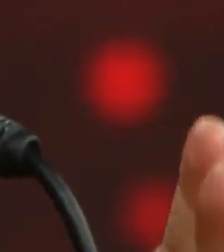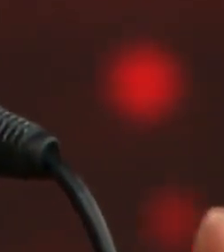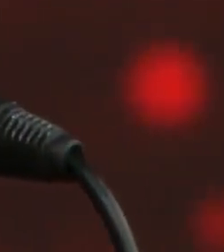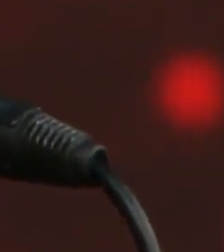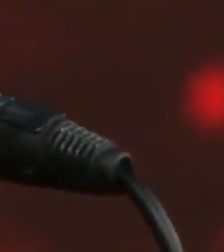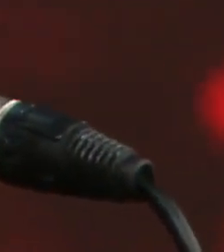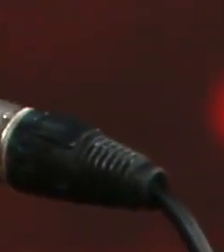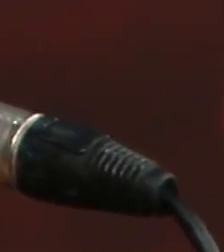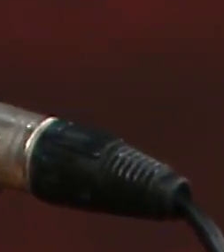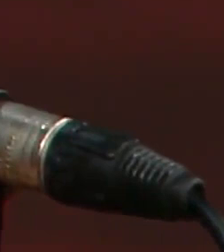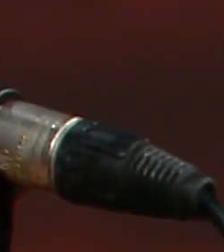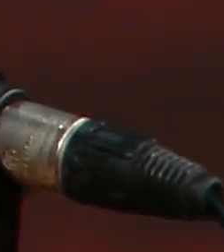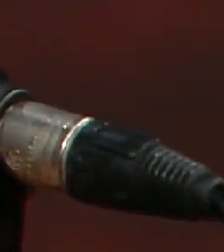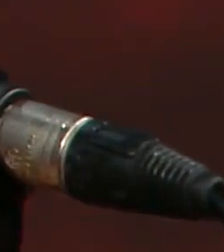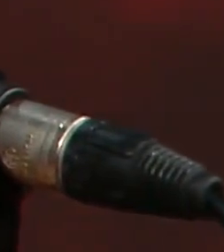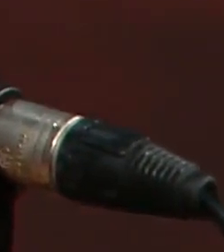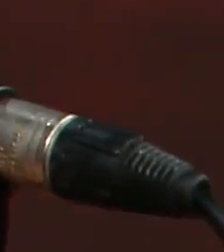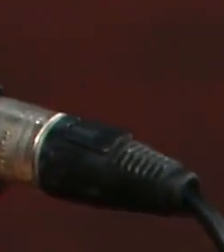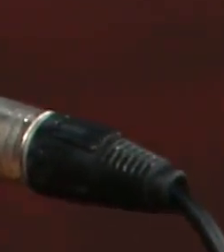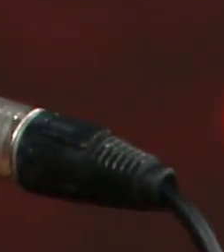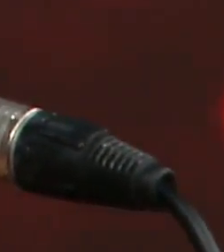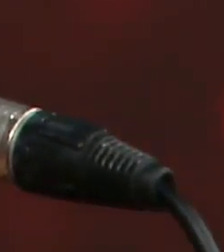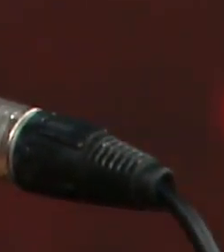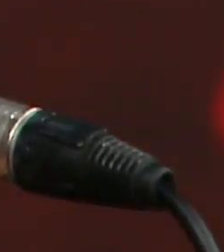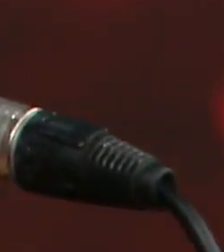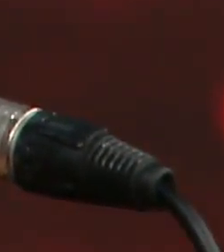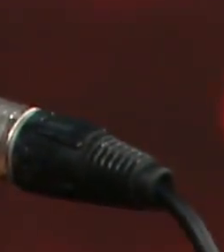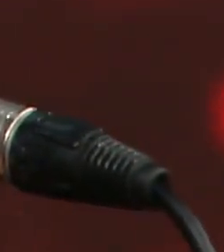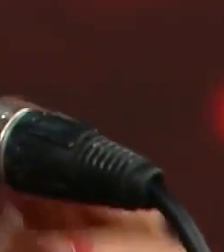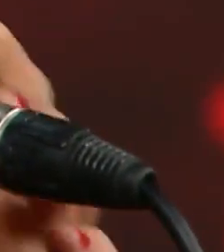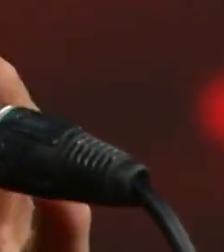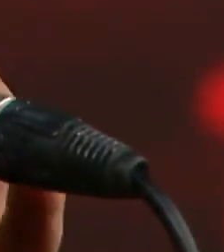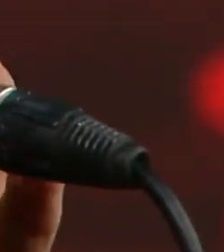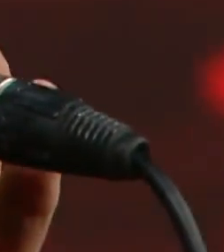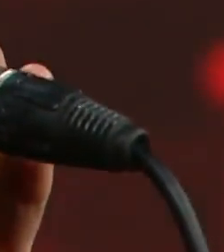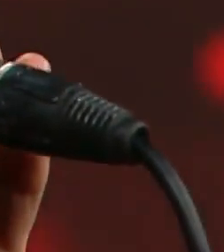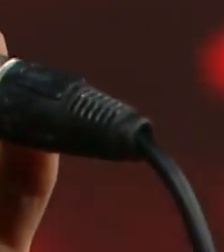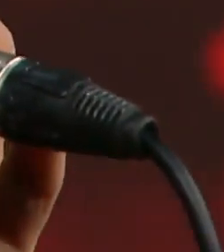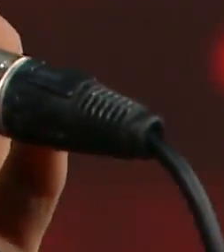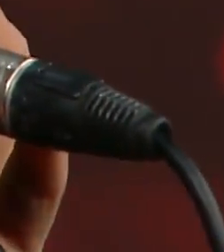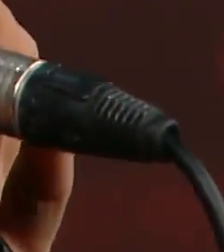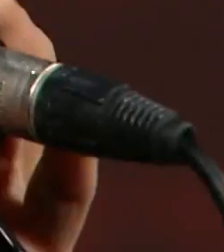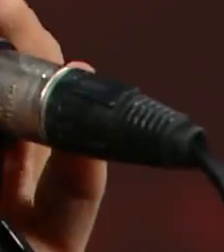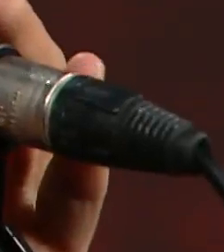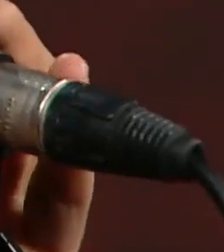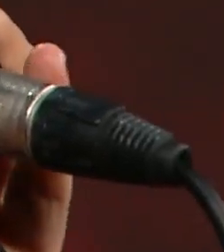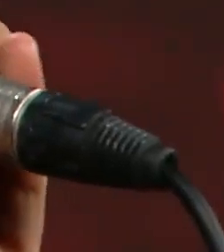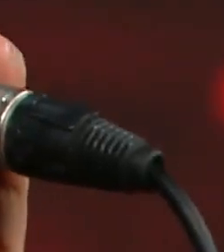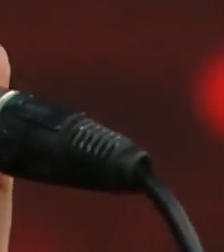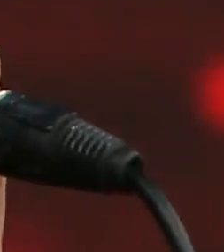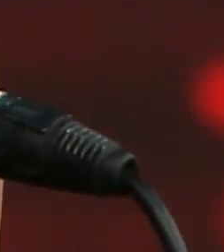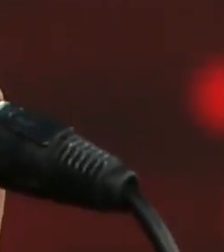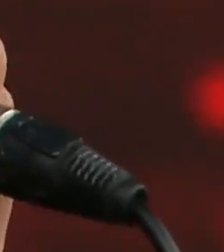Deste amor, mesmo que custe o coração, amar é um milagre. Eu temi, como